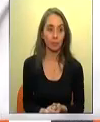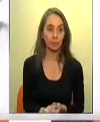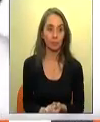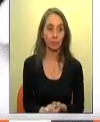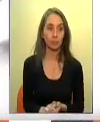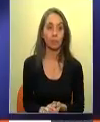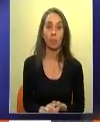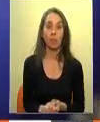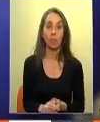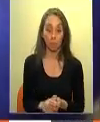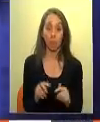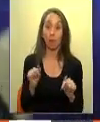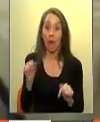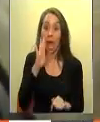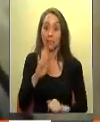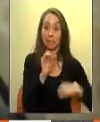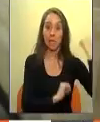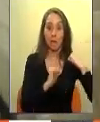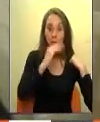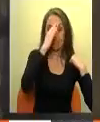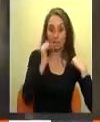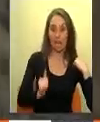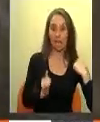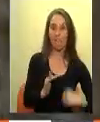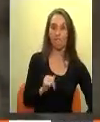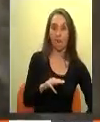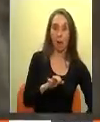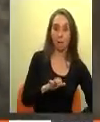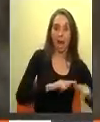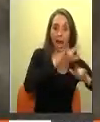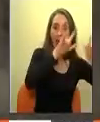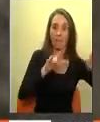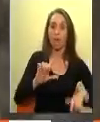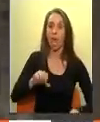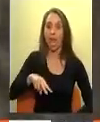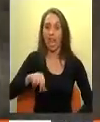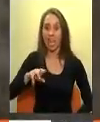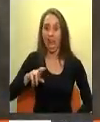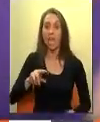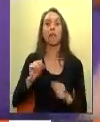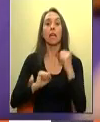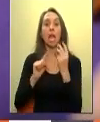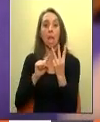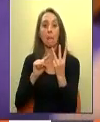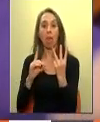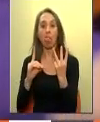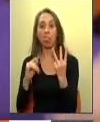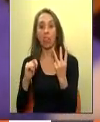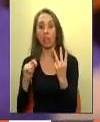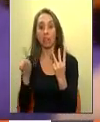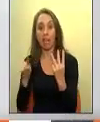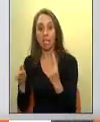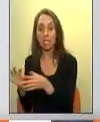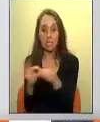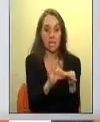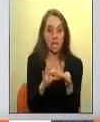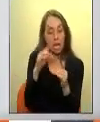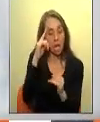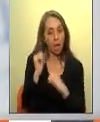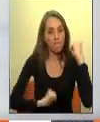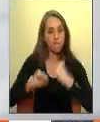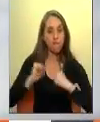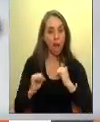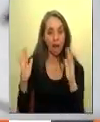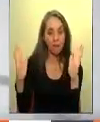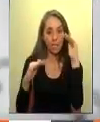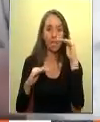Es en este escenario en el que FAMAE del Ejército, junto con ENAER y la empresa DTS, comenzaron a trabajar en la elaboración de un respirador